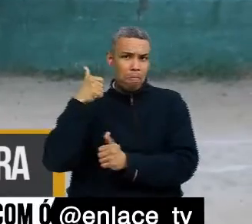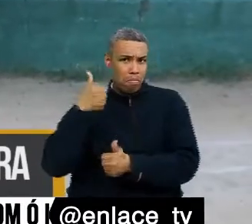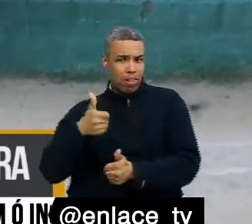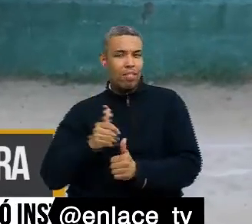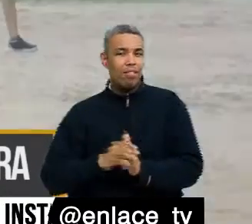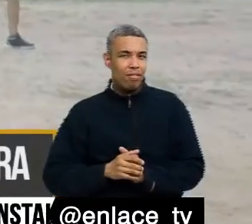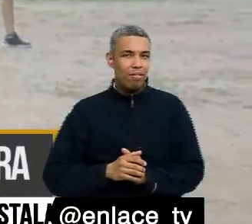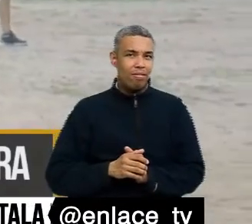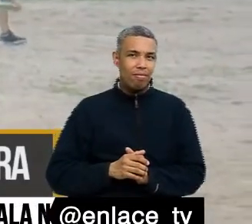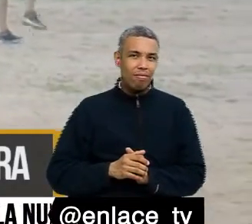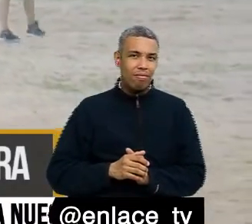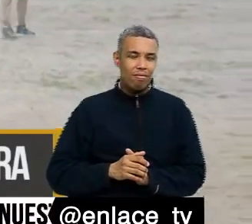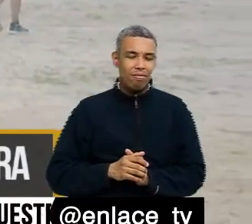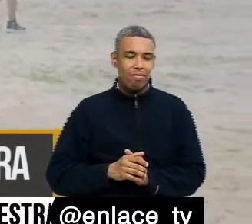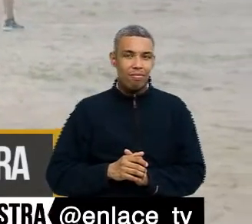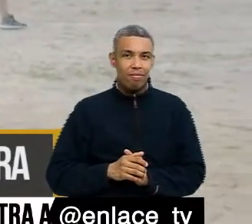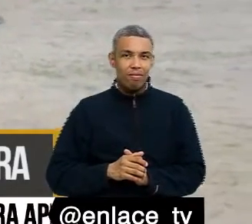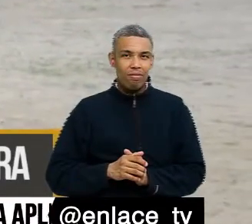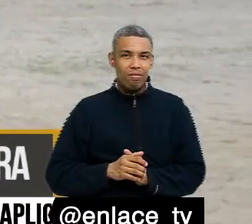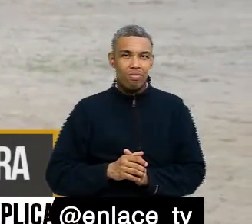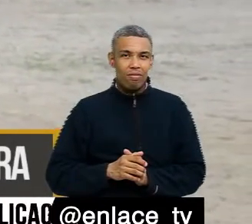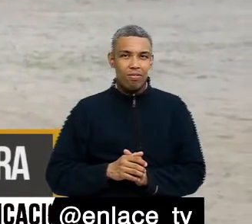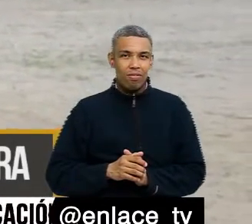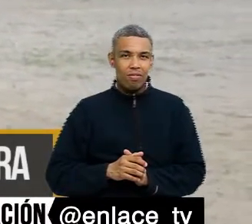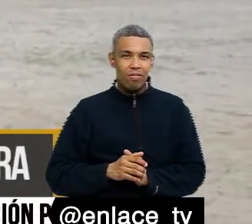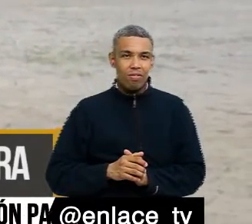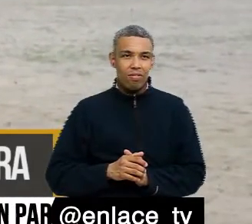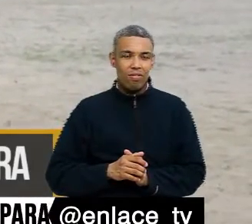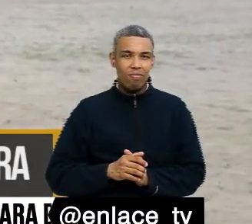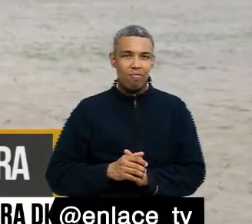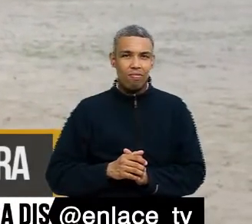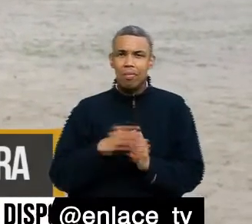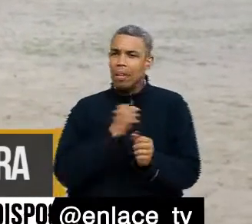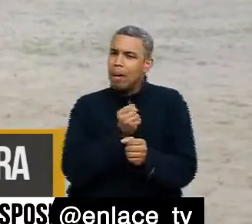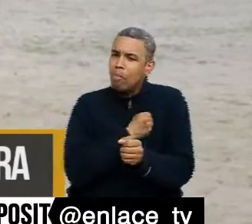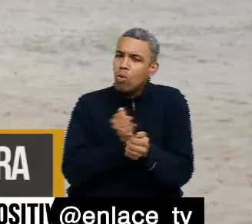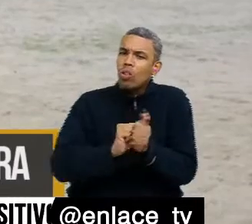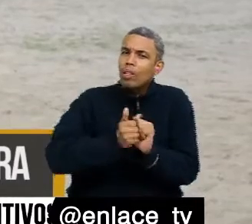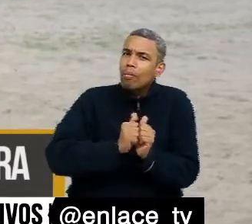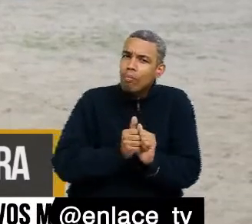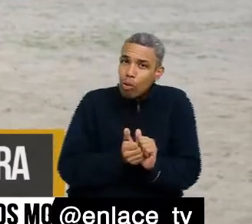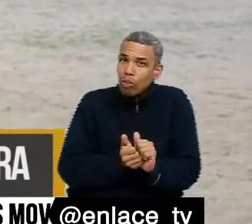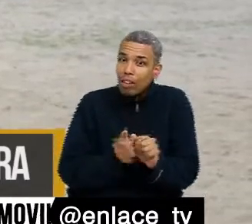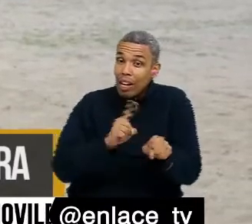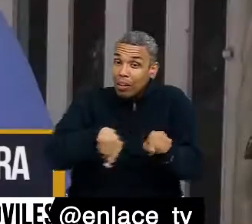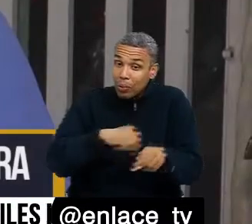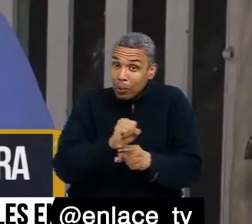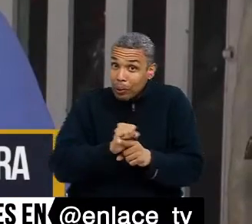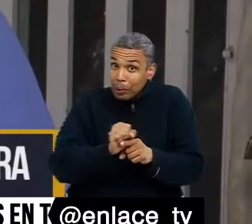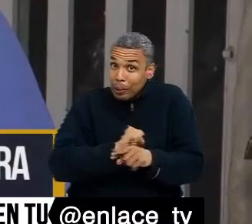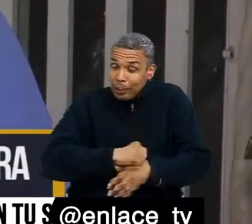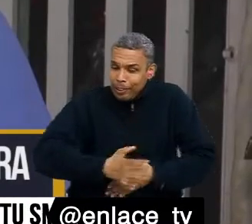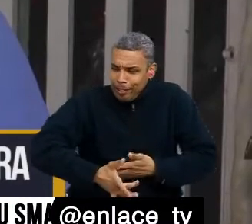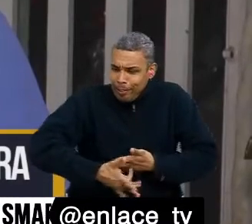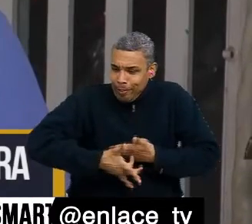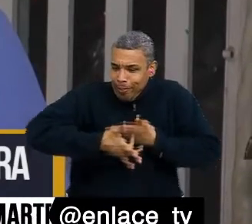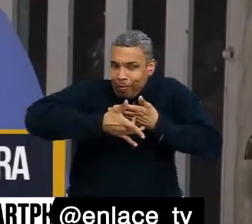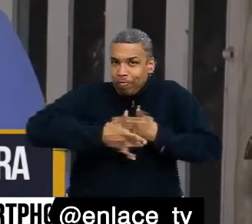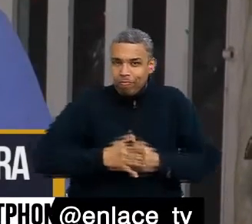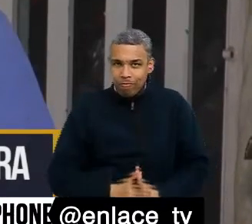clara respecto a los apoyos a deportistas de alto rendimiento, el amor al deporte impulsa a quienes lo practican. Hay una gran